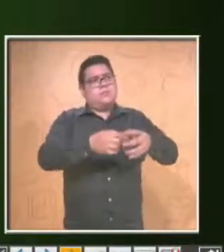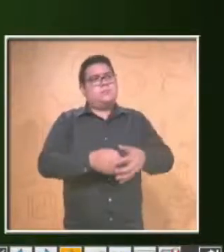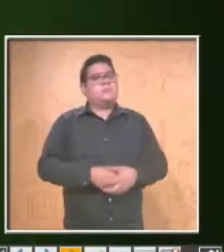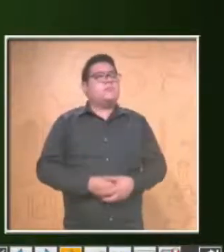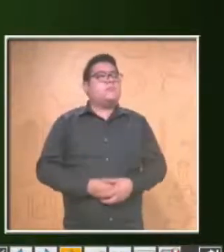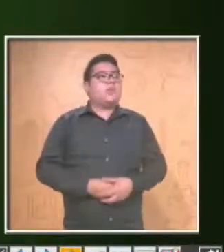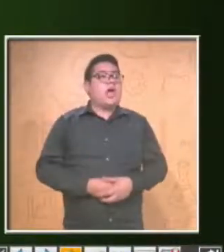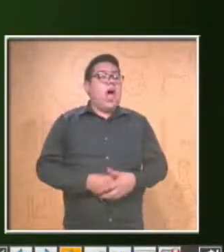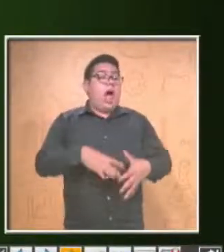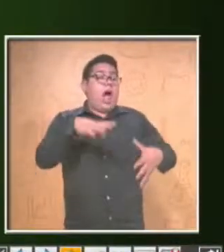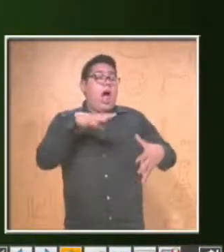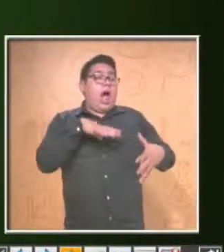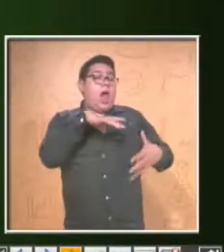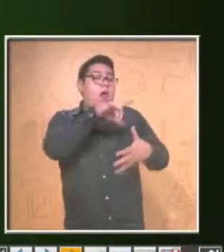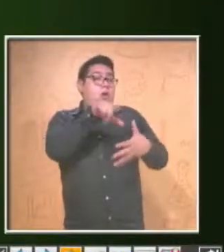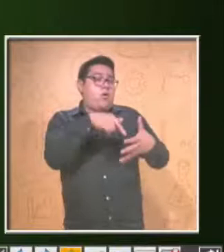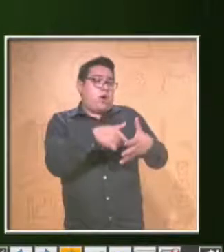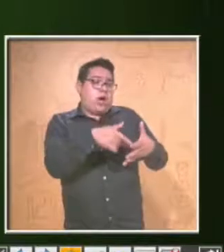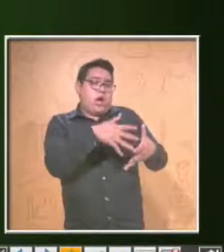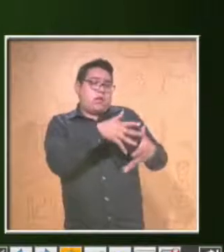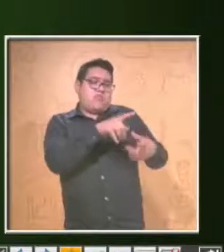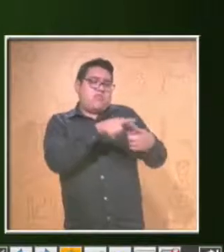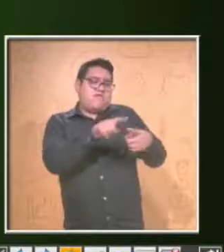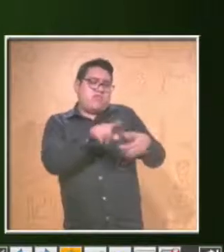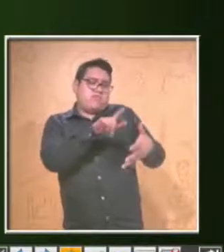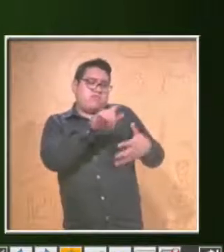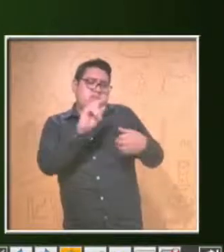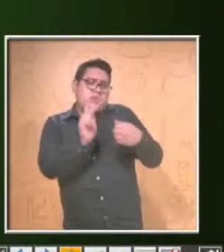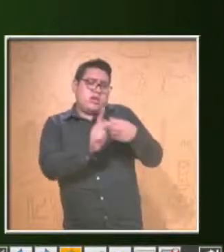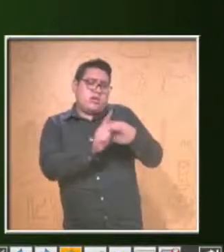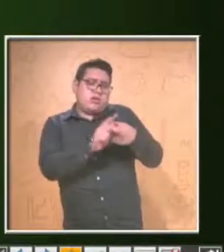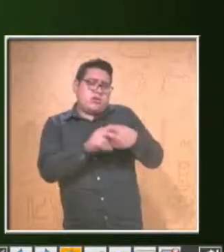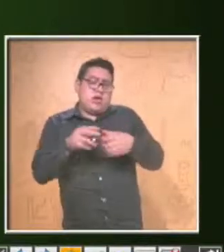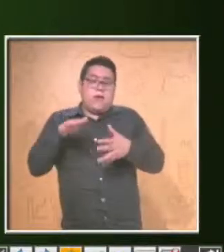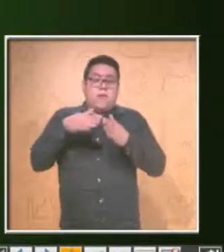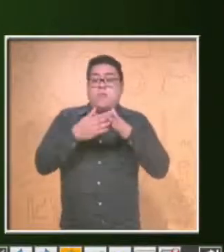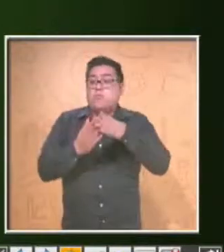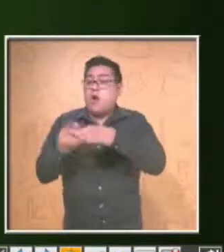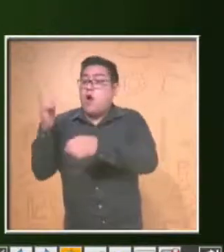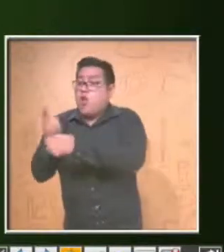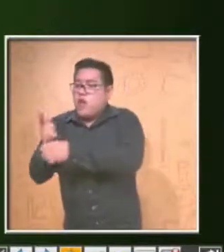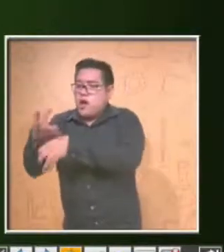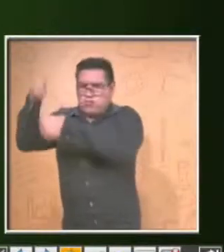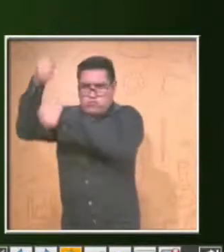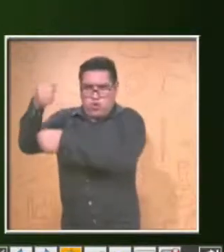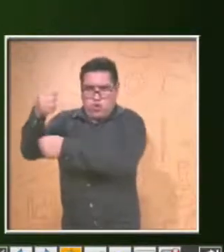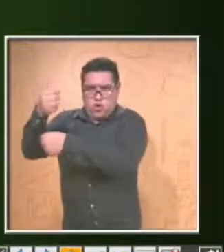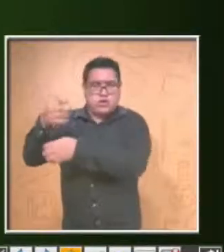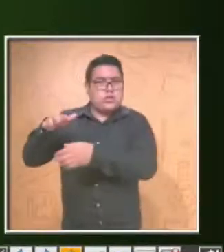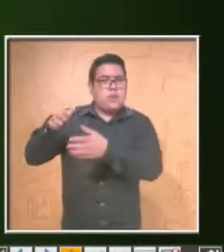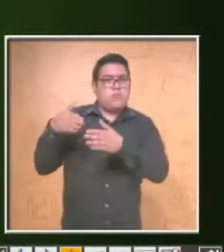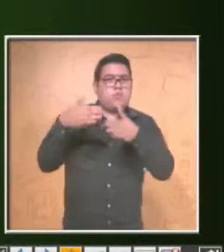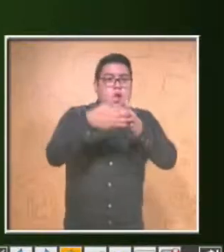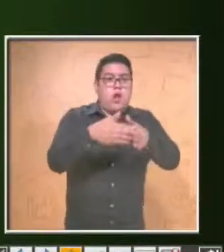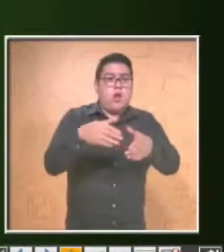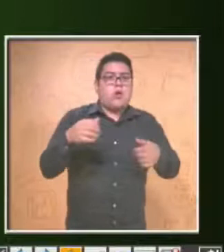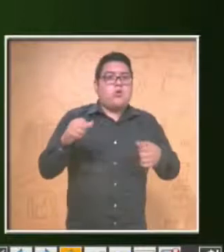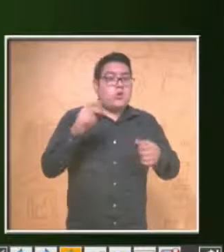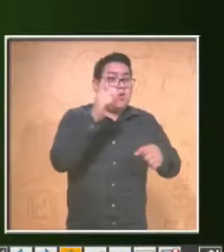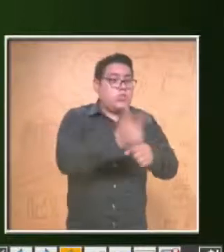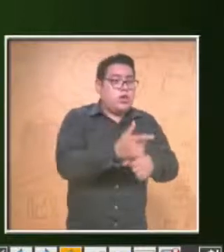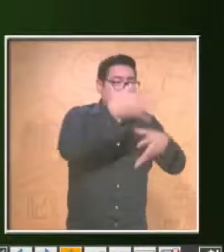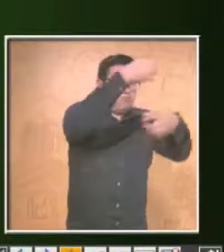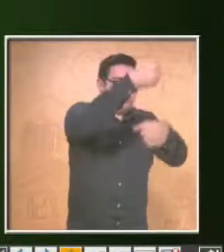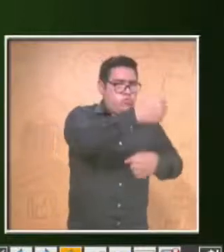haya zonas de otras regiones geográficas que son conquistadas, que son dominadas por potencias